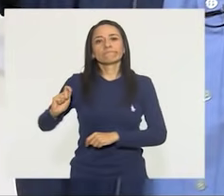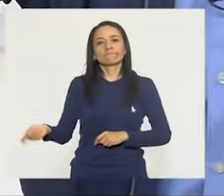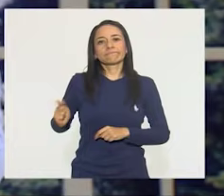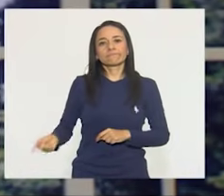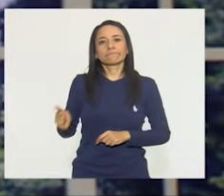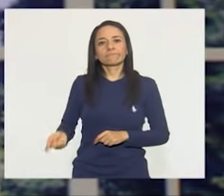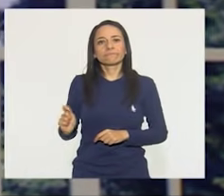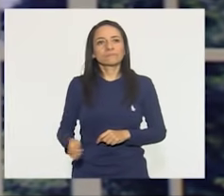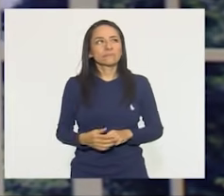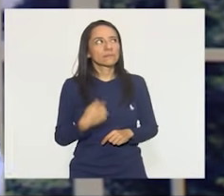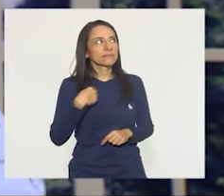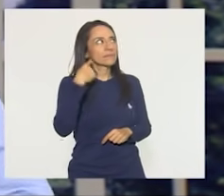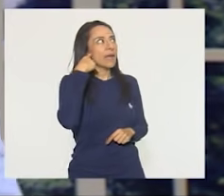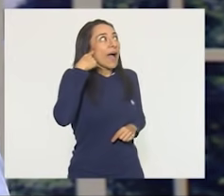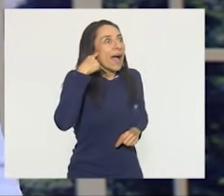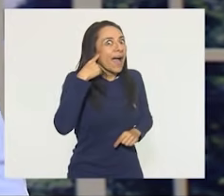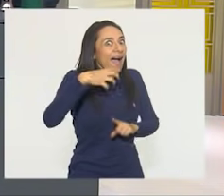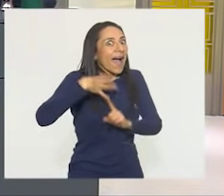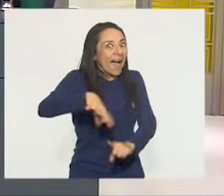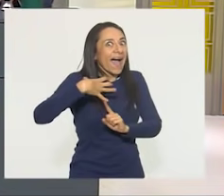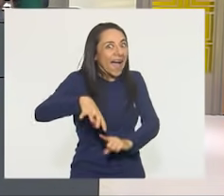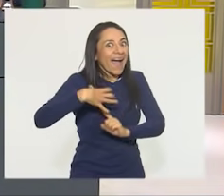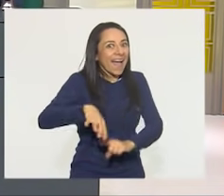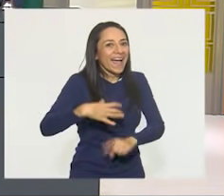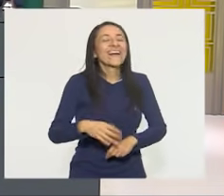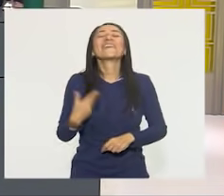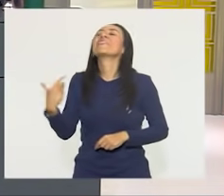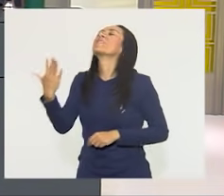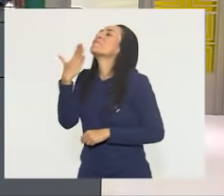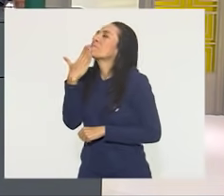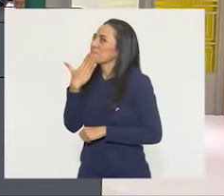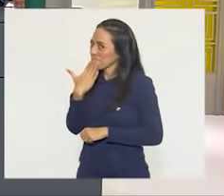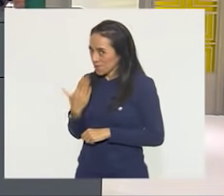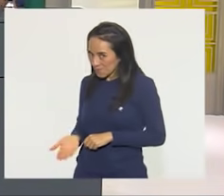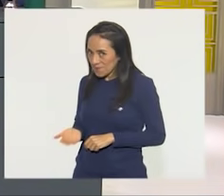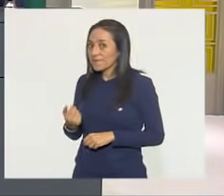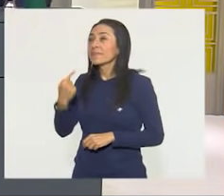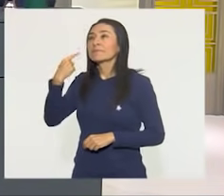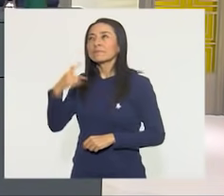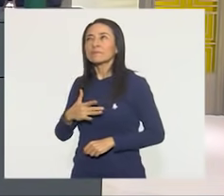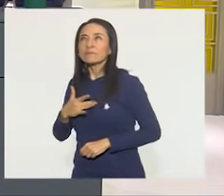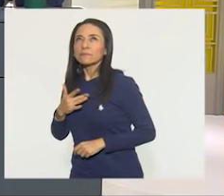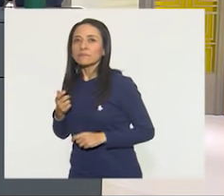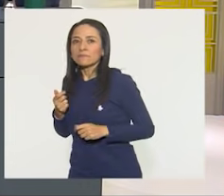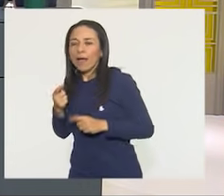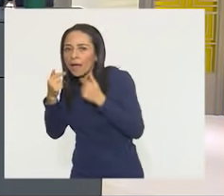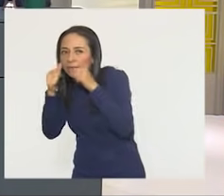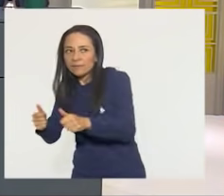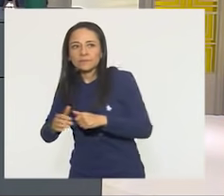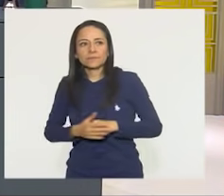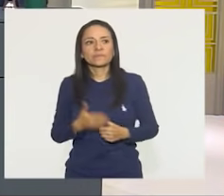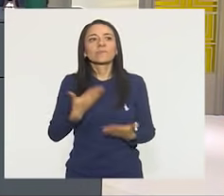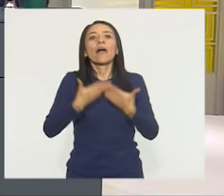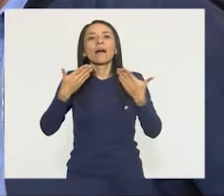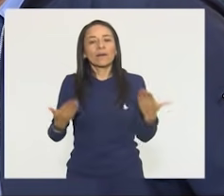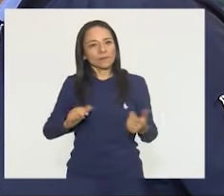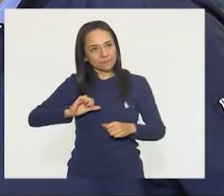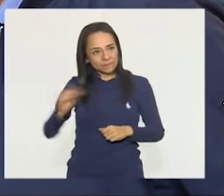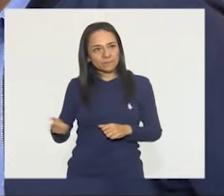La campana. Muy bien, estuviste muy atento. A ver, ¿qué te parece este sonido?